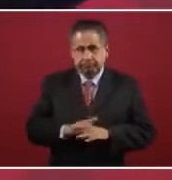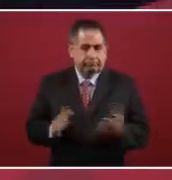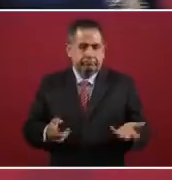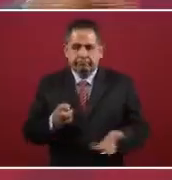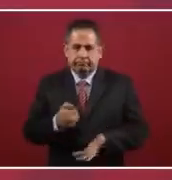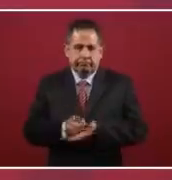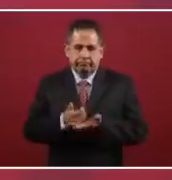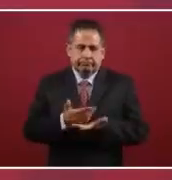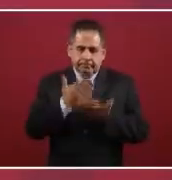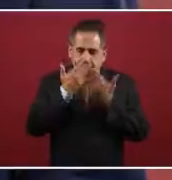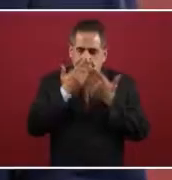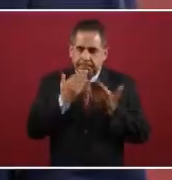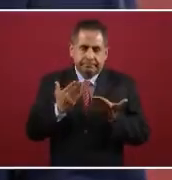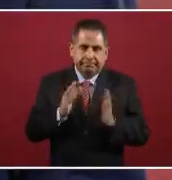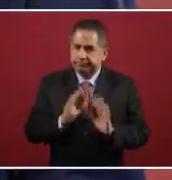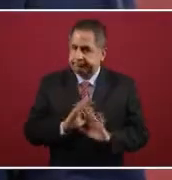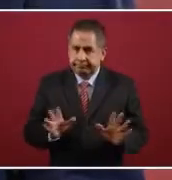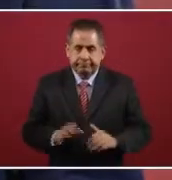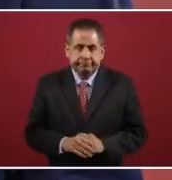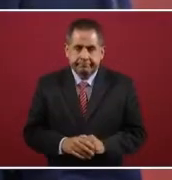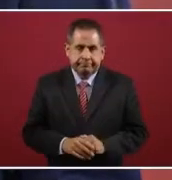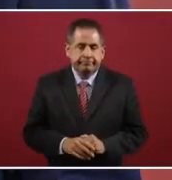ayudar muchísimo.